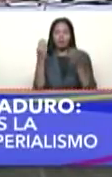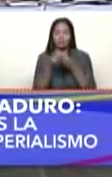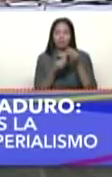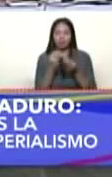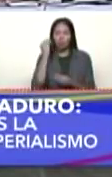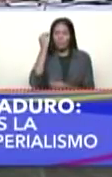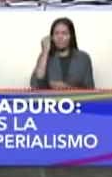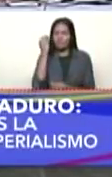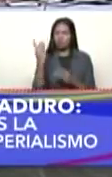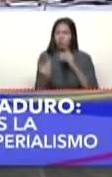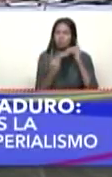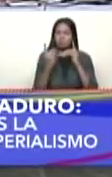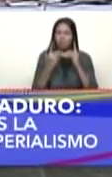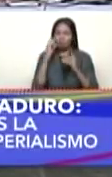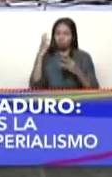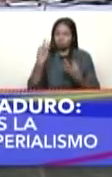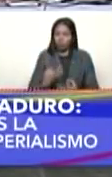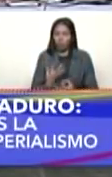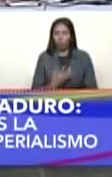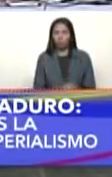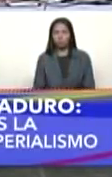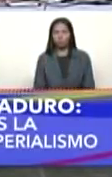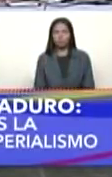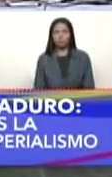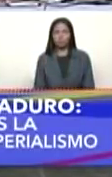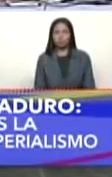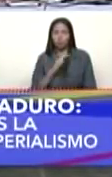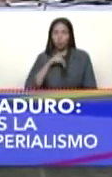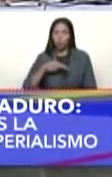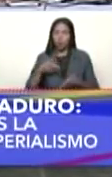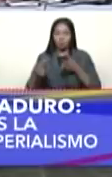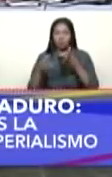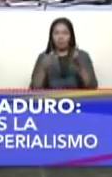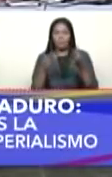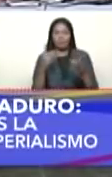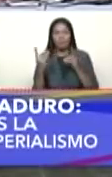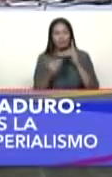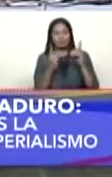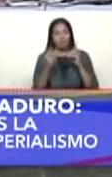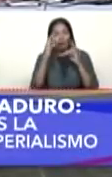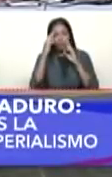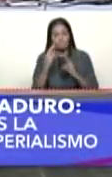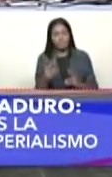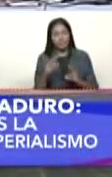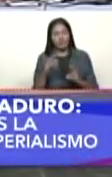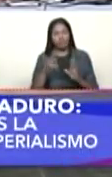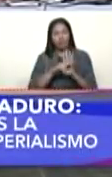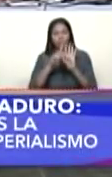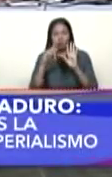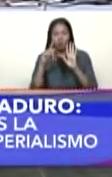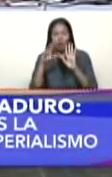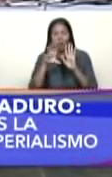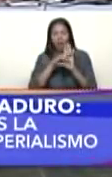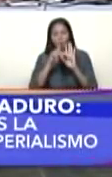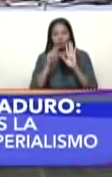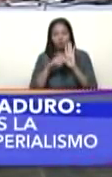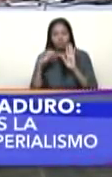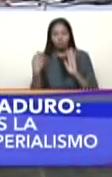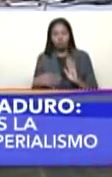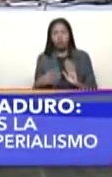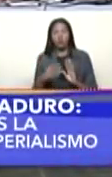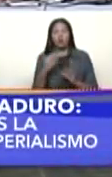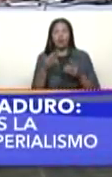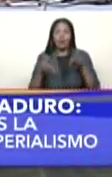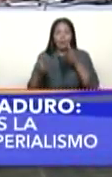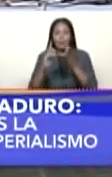Creo en el diálogo. Nuestro camino es el diálogo, el respeto a la Constitución, la paz, la democracia. Es nuestro camino,